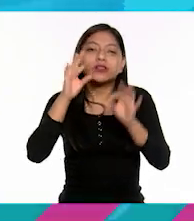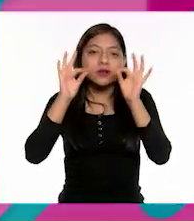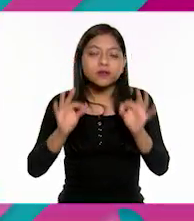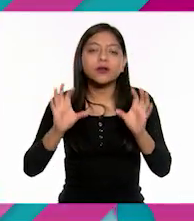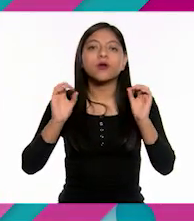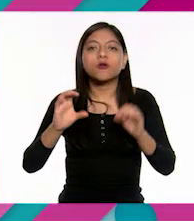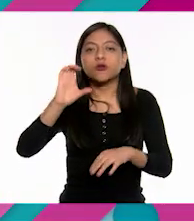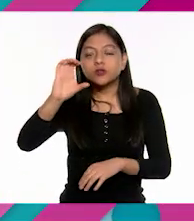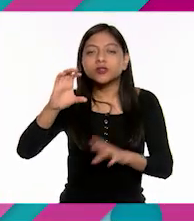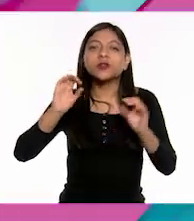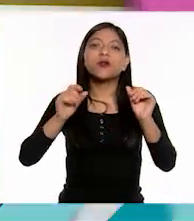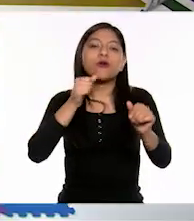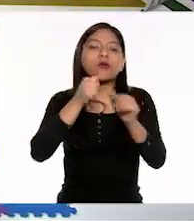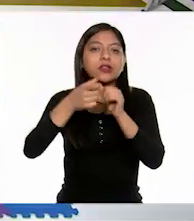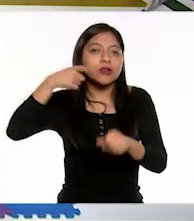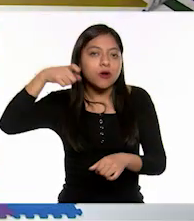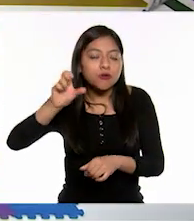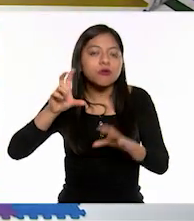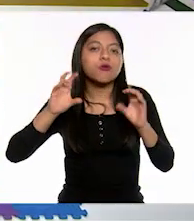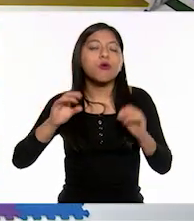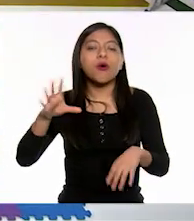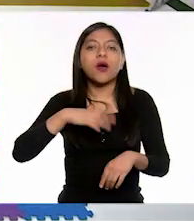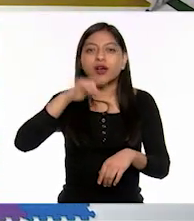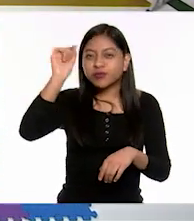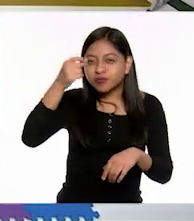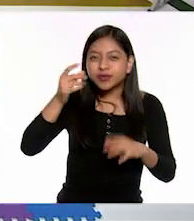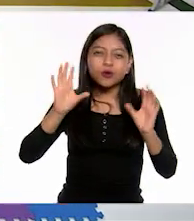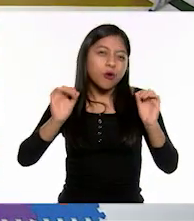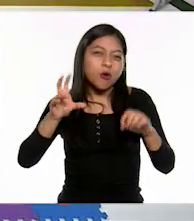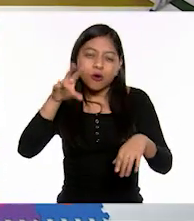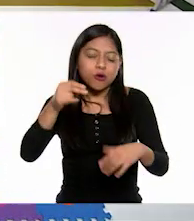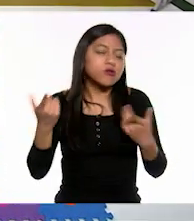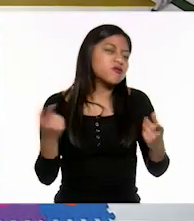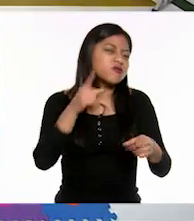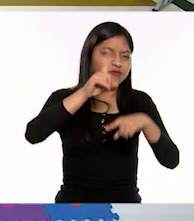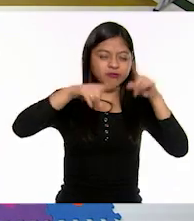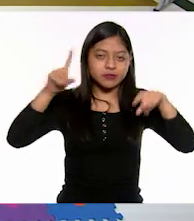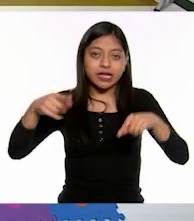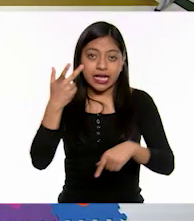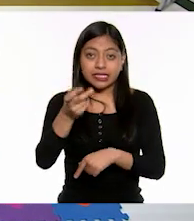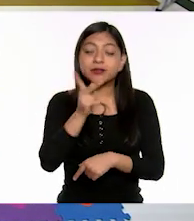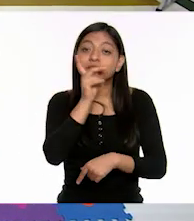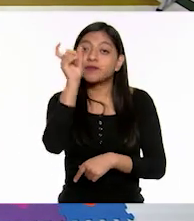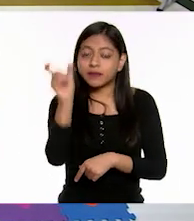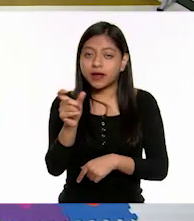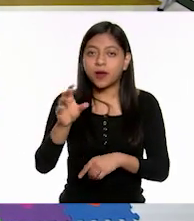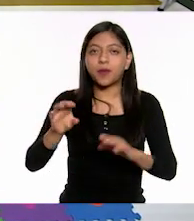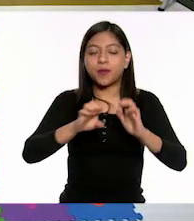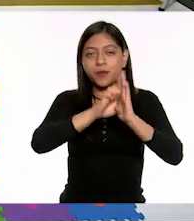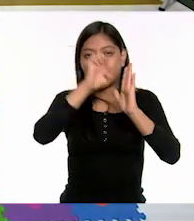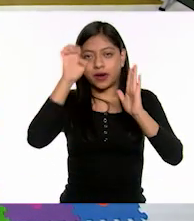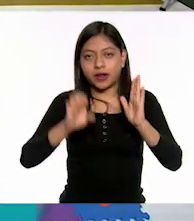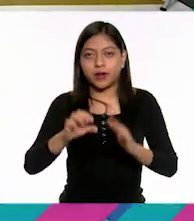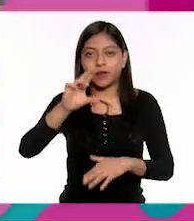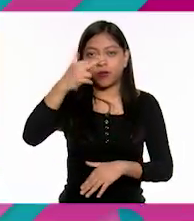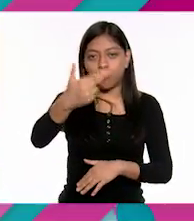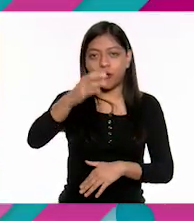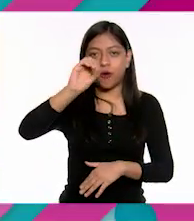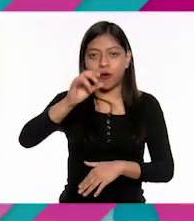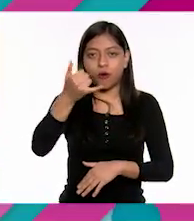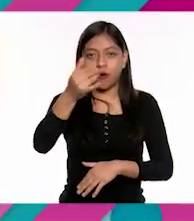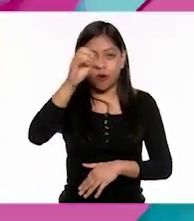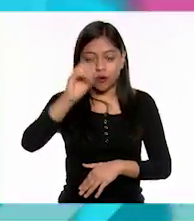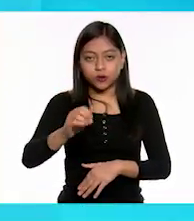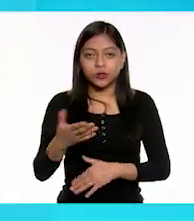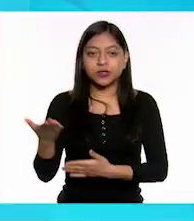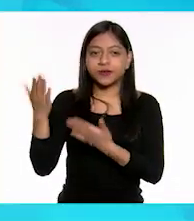con q o si lleva uno lleva h en este caso hay a la palabra o yo le hace falta una